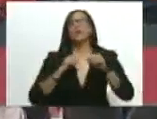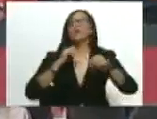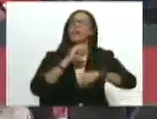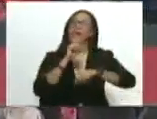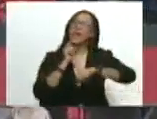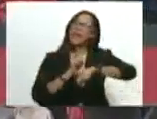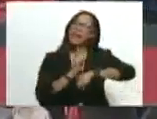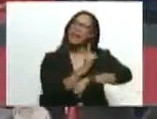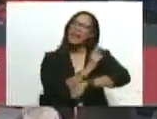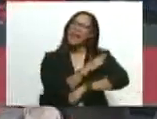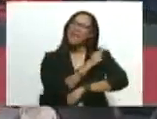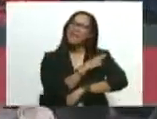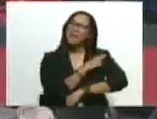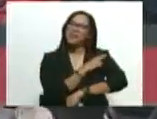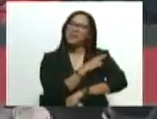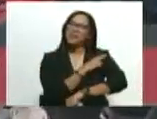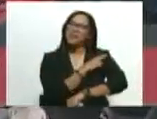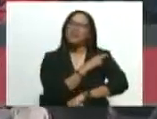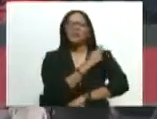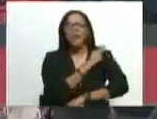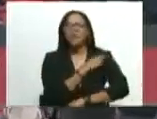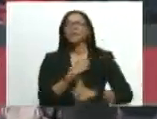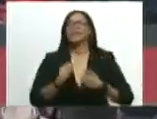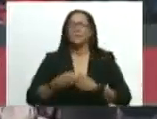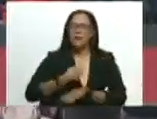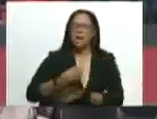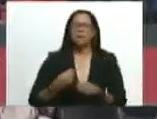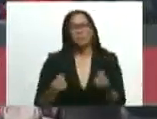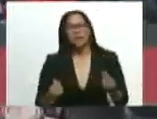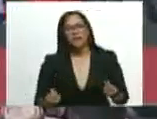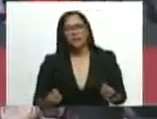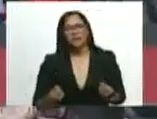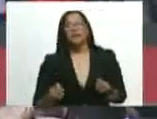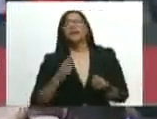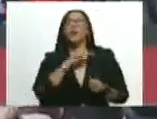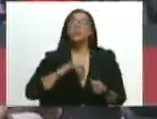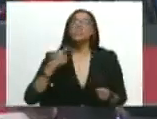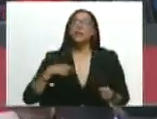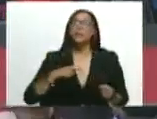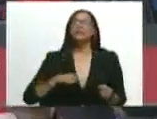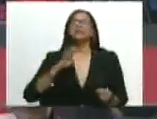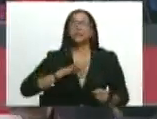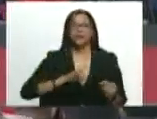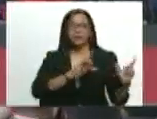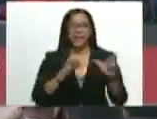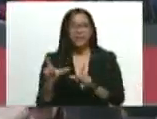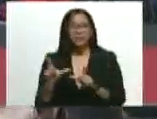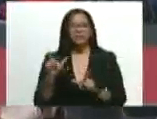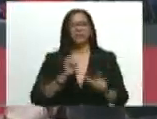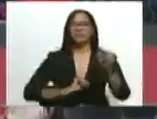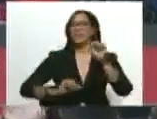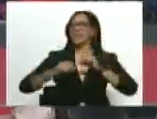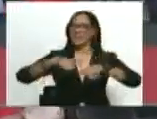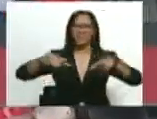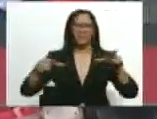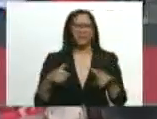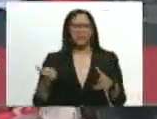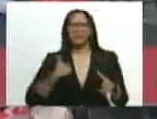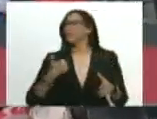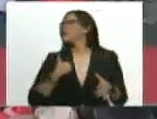mucha plata y ahora van otra vez por el expediente la violencia nosotros tenemos que estar preparados para en el terreno que sea